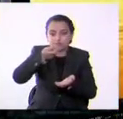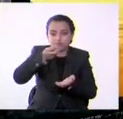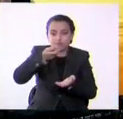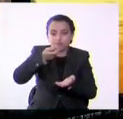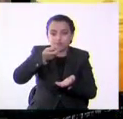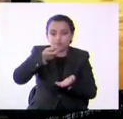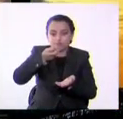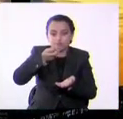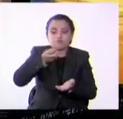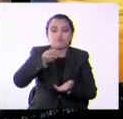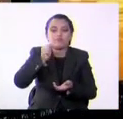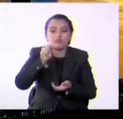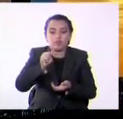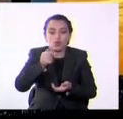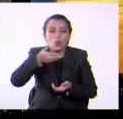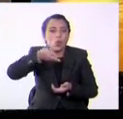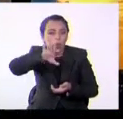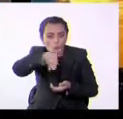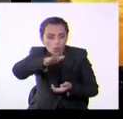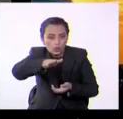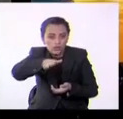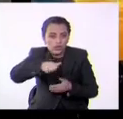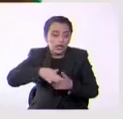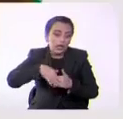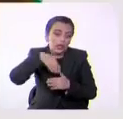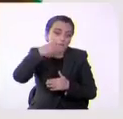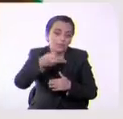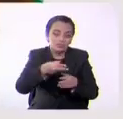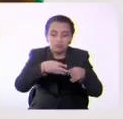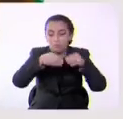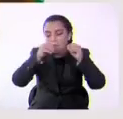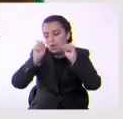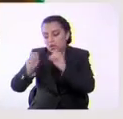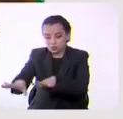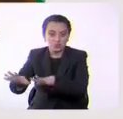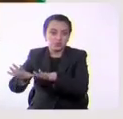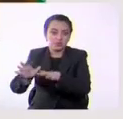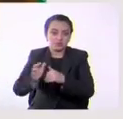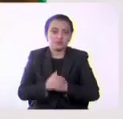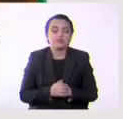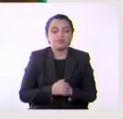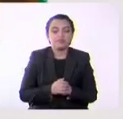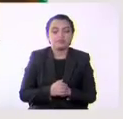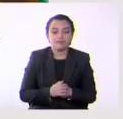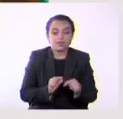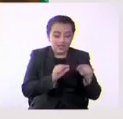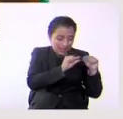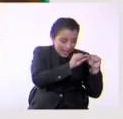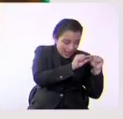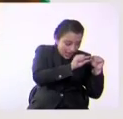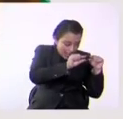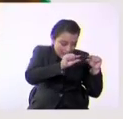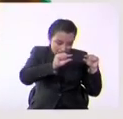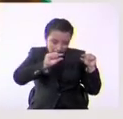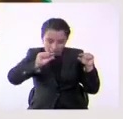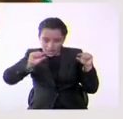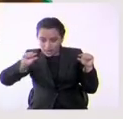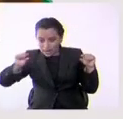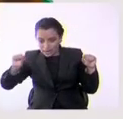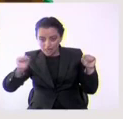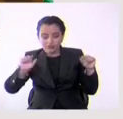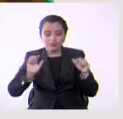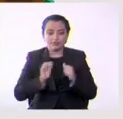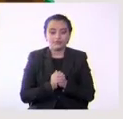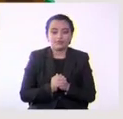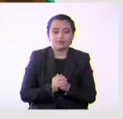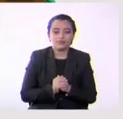bienes producidos una vez terminan su vida útil. Es lineal porque estos productos